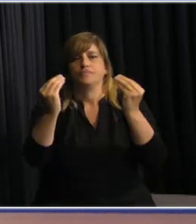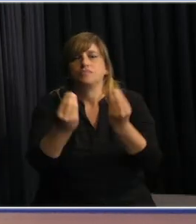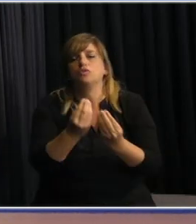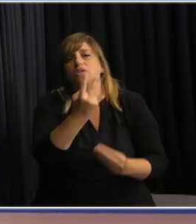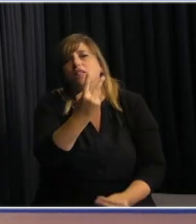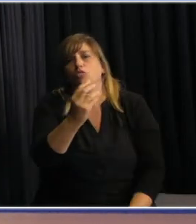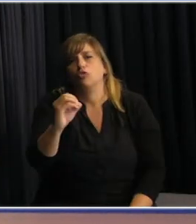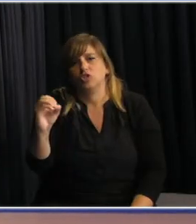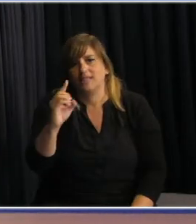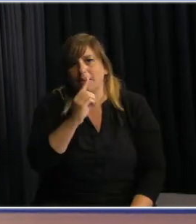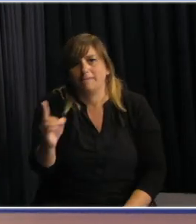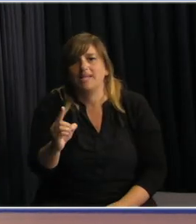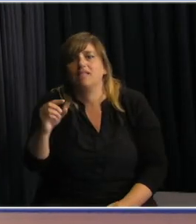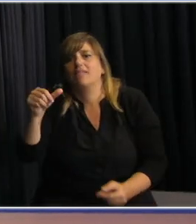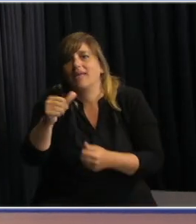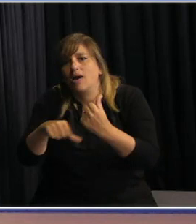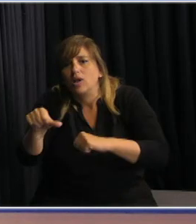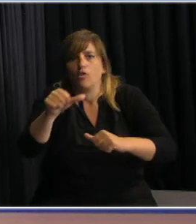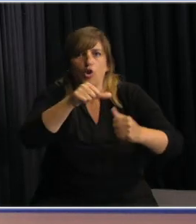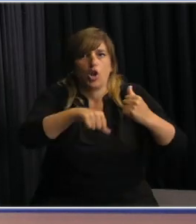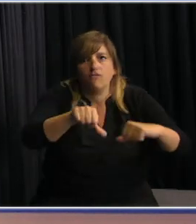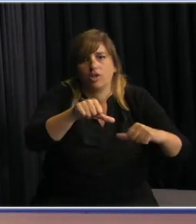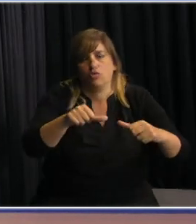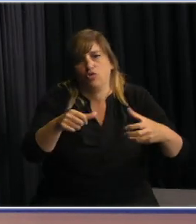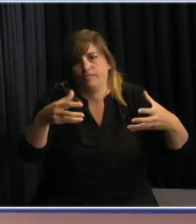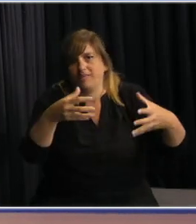200.000 y 200.000 de cada laboratorio.